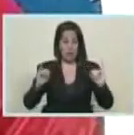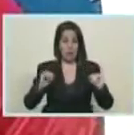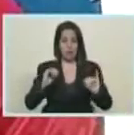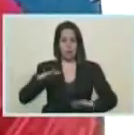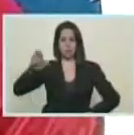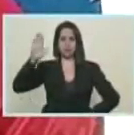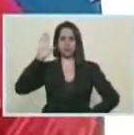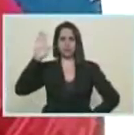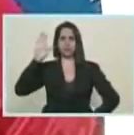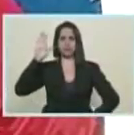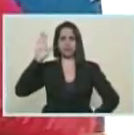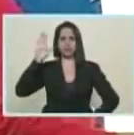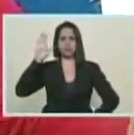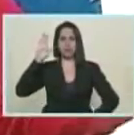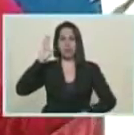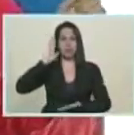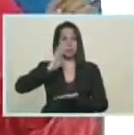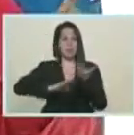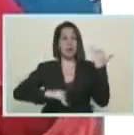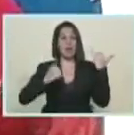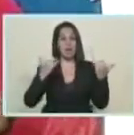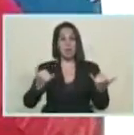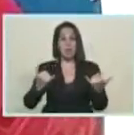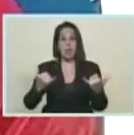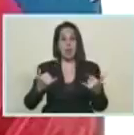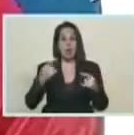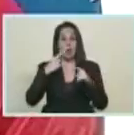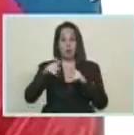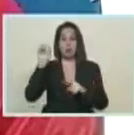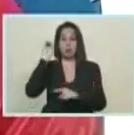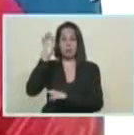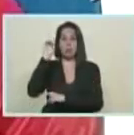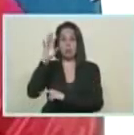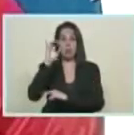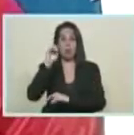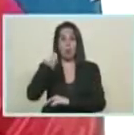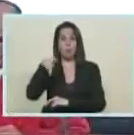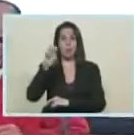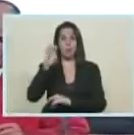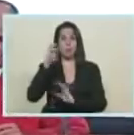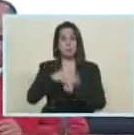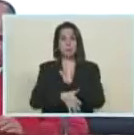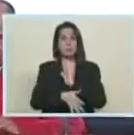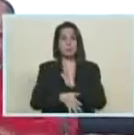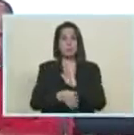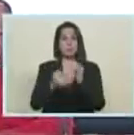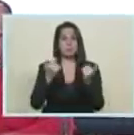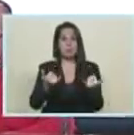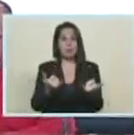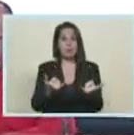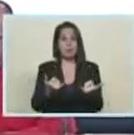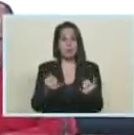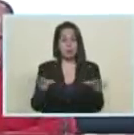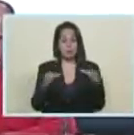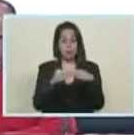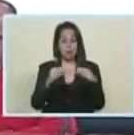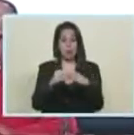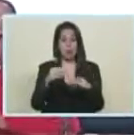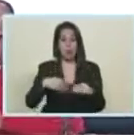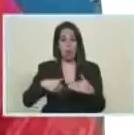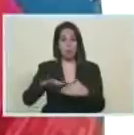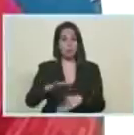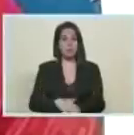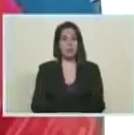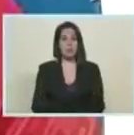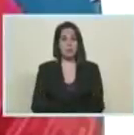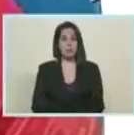juramentarlo y salga a la OPEC. Es una de sus tareas a cumplir. La próxima reunión que se va a dar en los